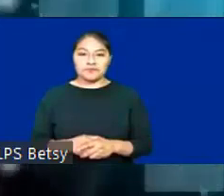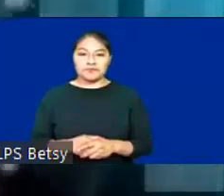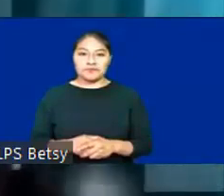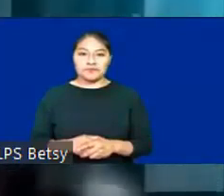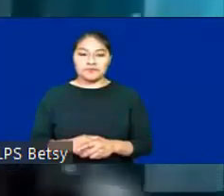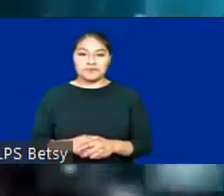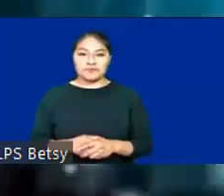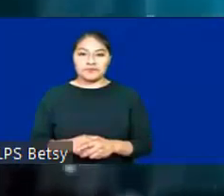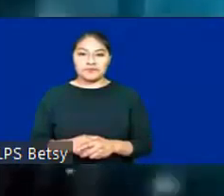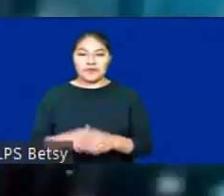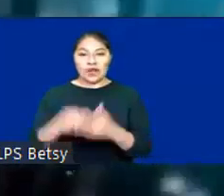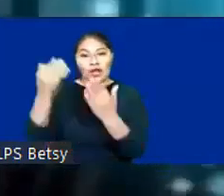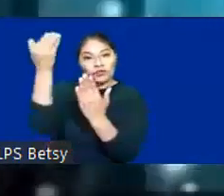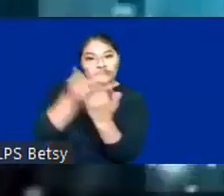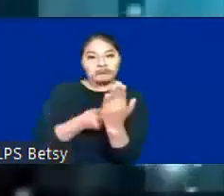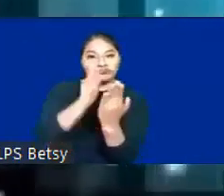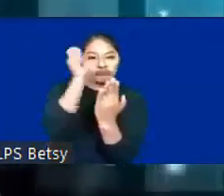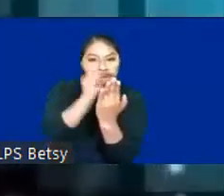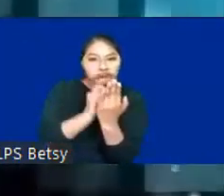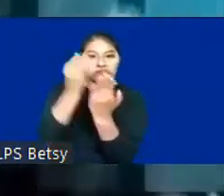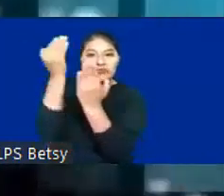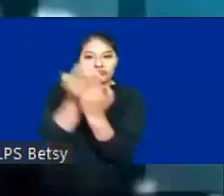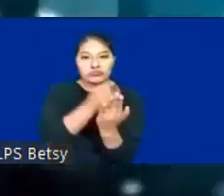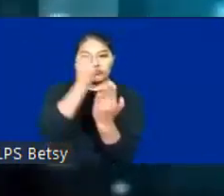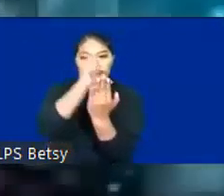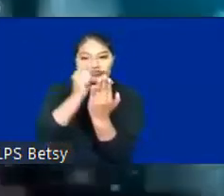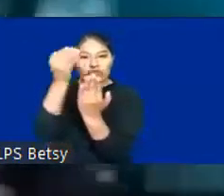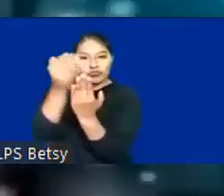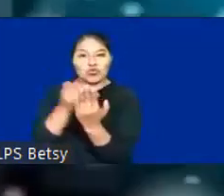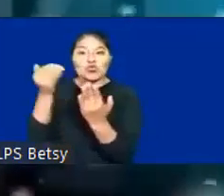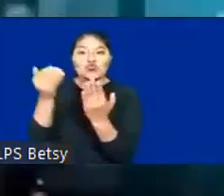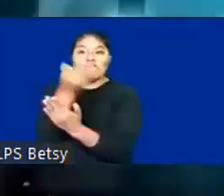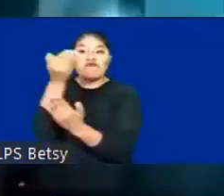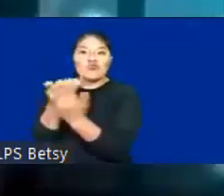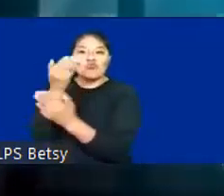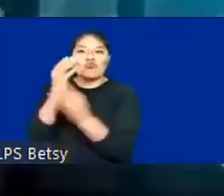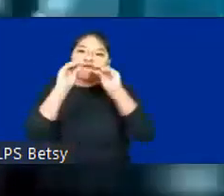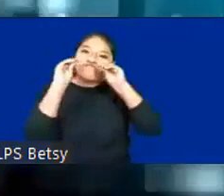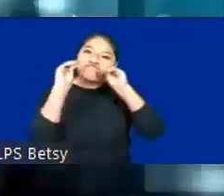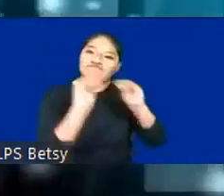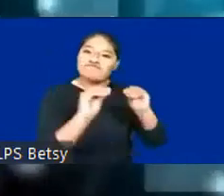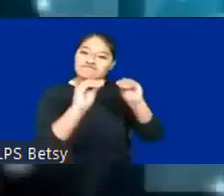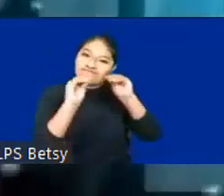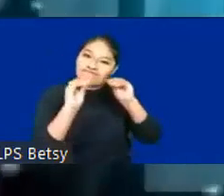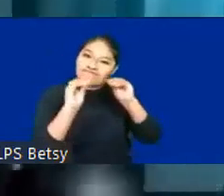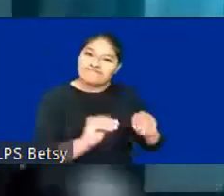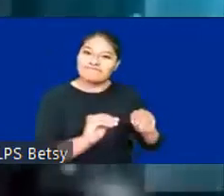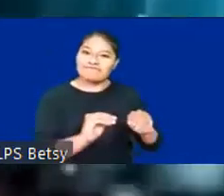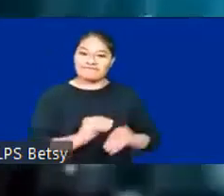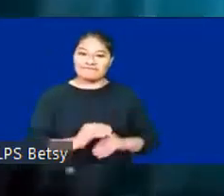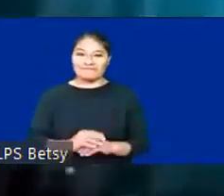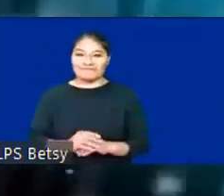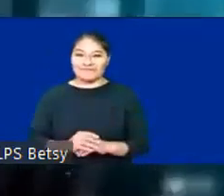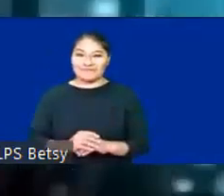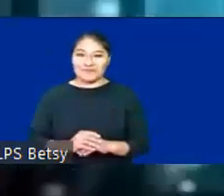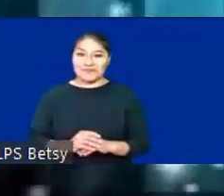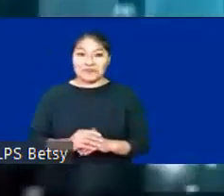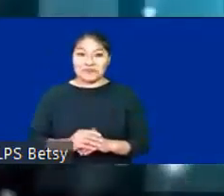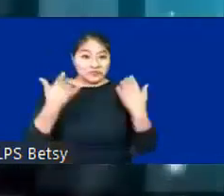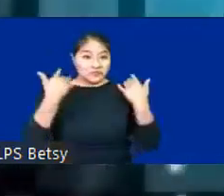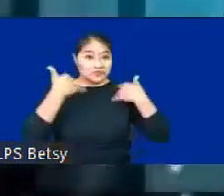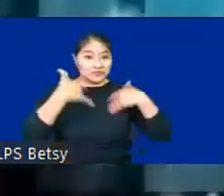capacidades, hemos renovado nuestros servidores. Actualmente, nuestros servidores ya están totalmente renovados,